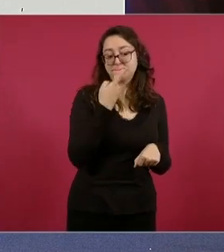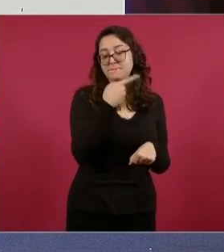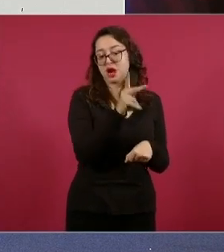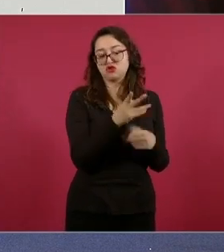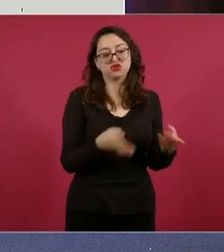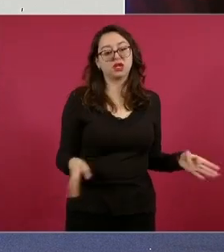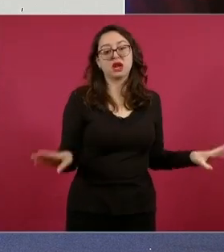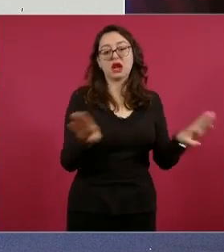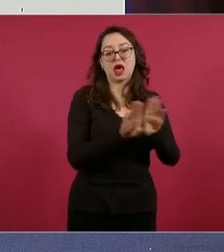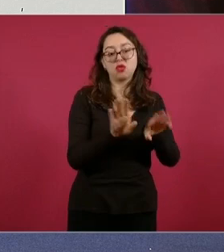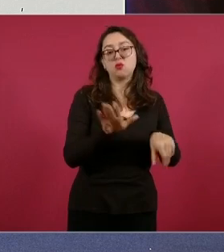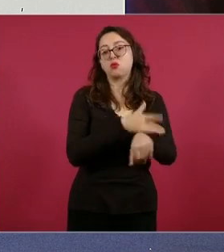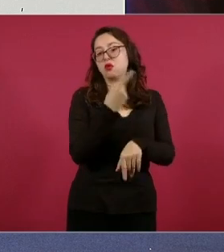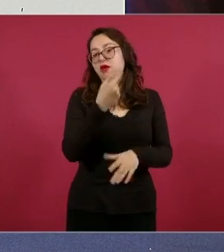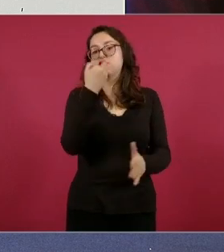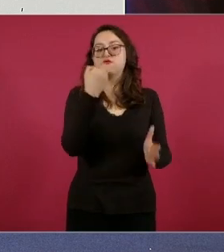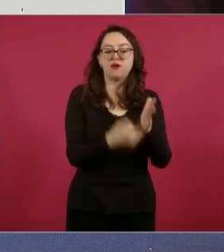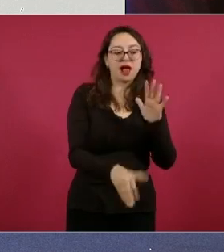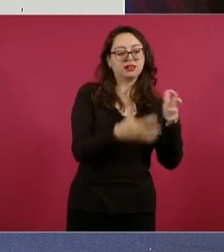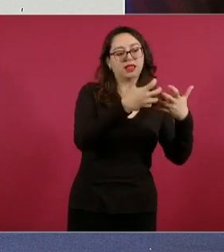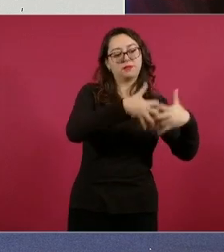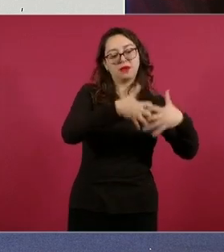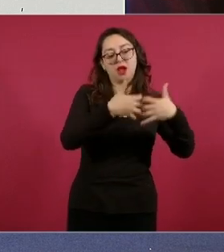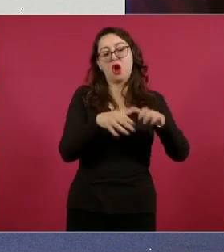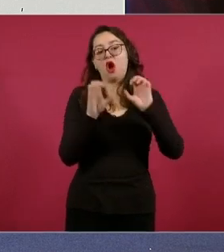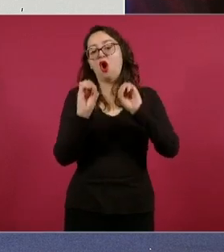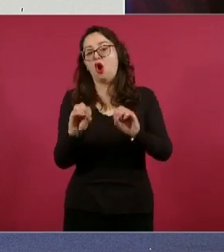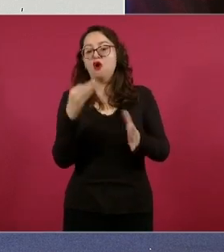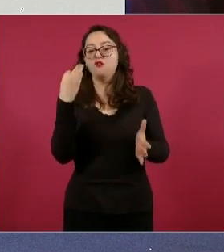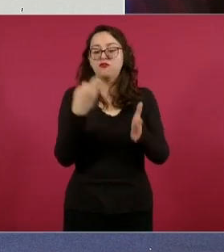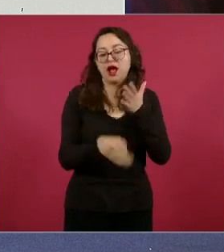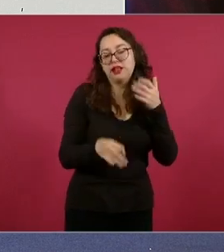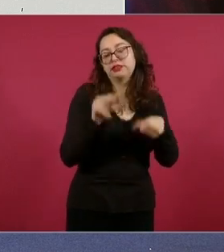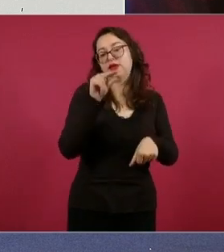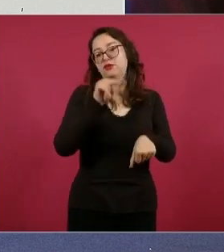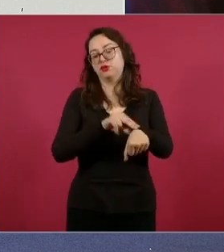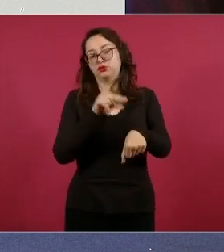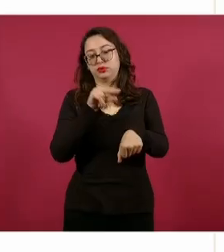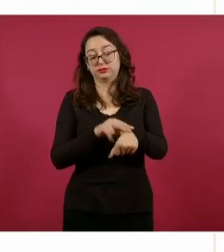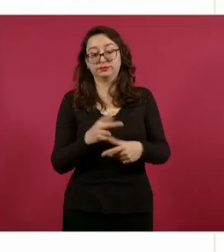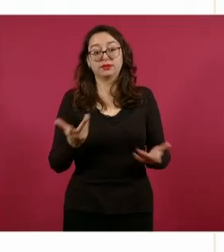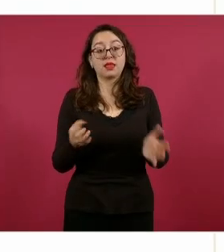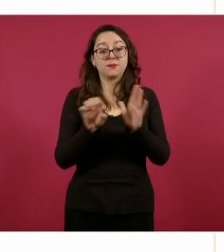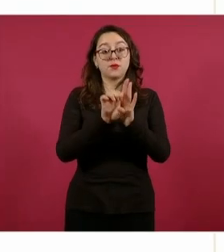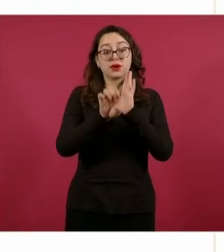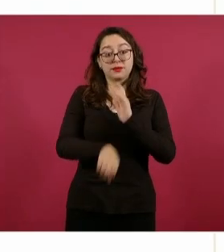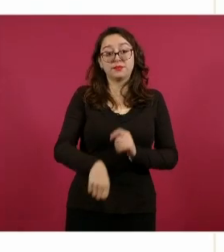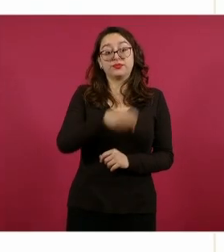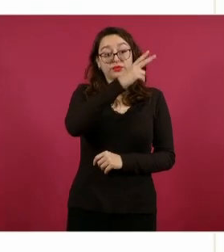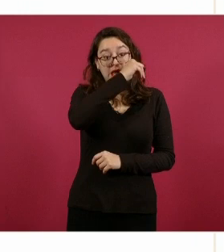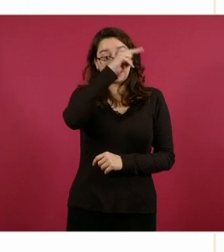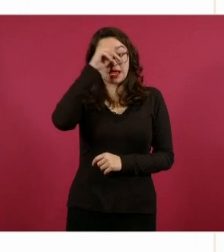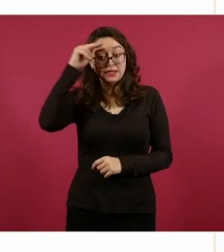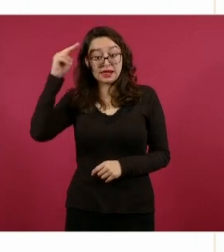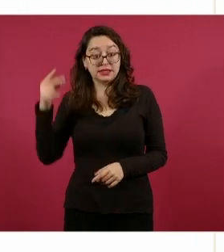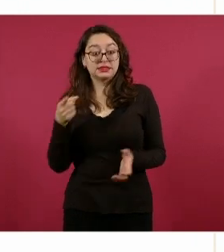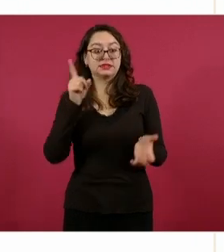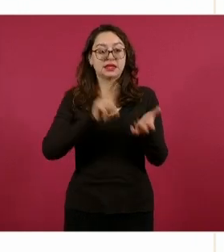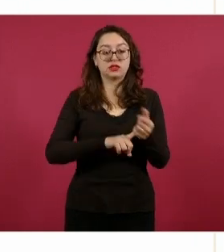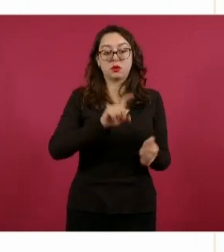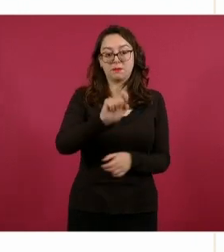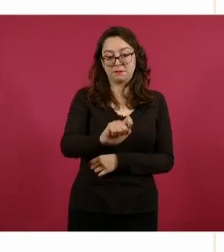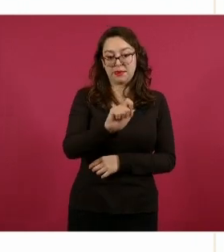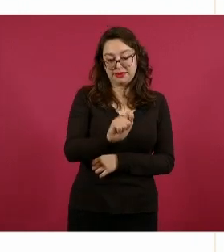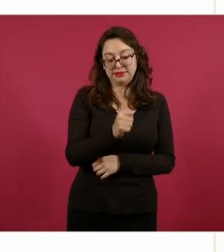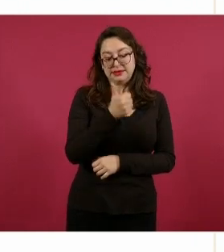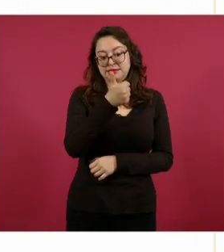personal. La siguiente, tenemos por ejemplo el caso de Nayarit, donde 26 quirófanos ya han sido puestos en funcionamiento. Tenemos